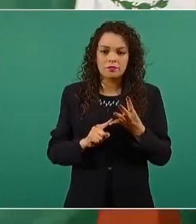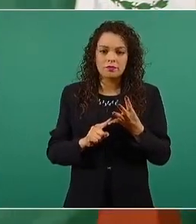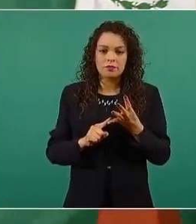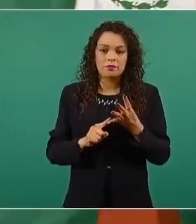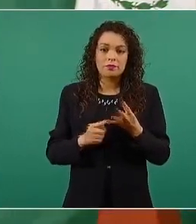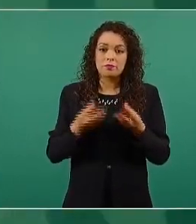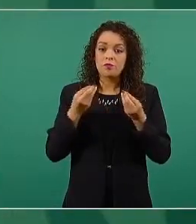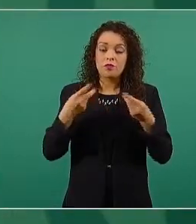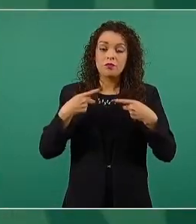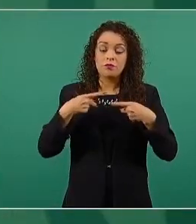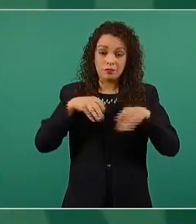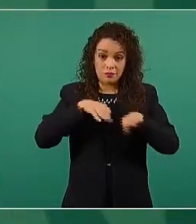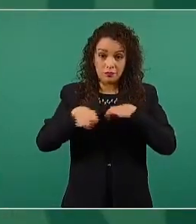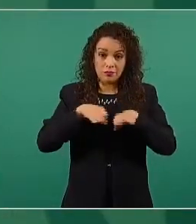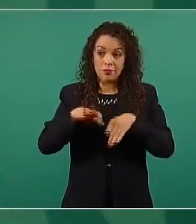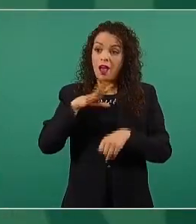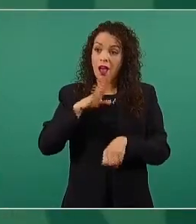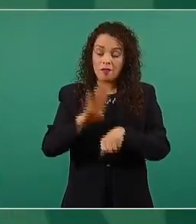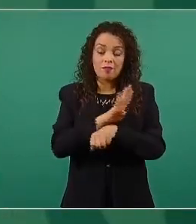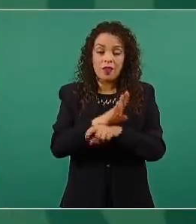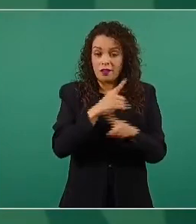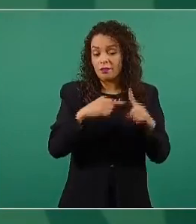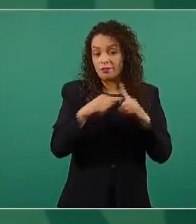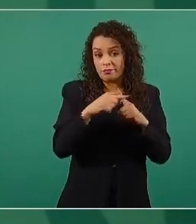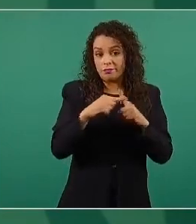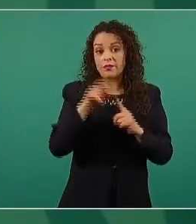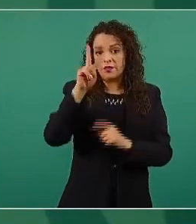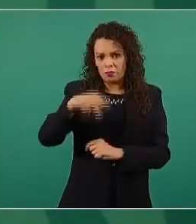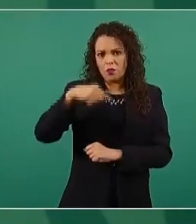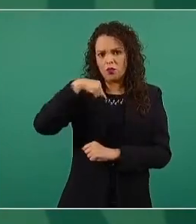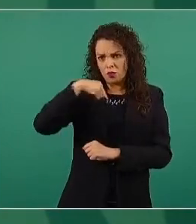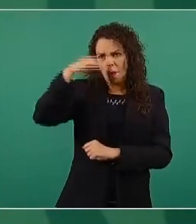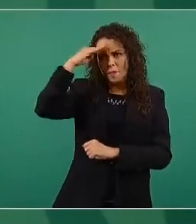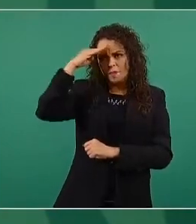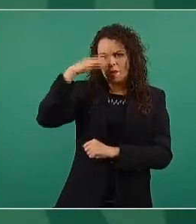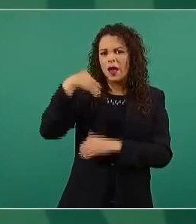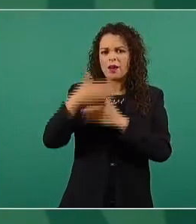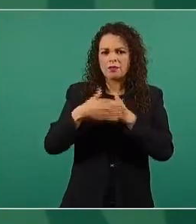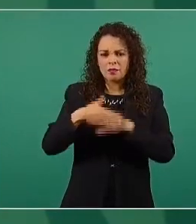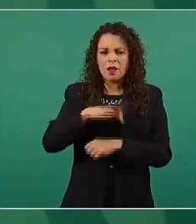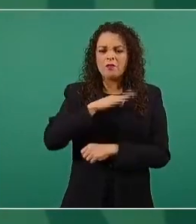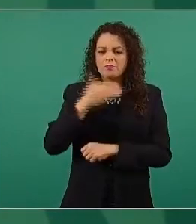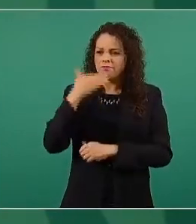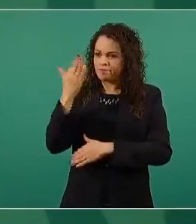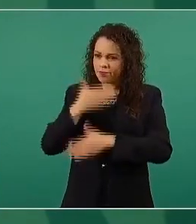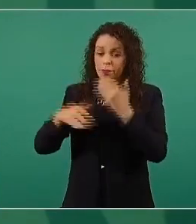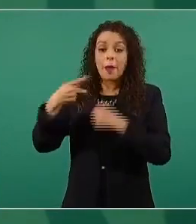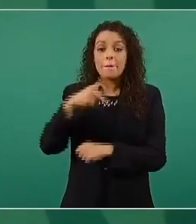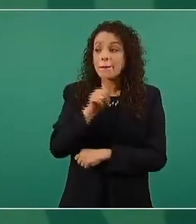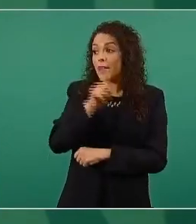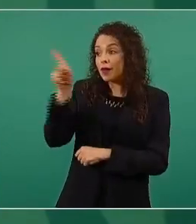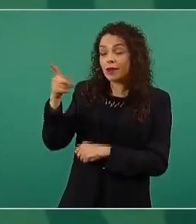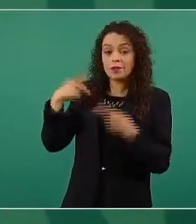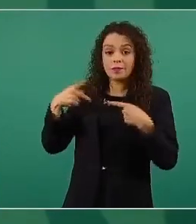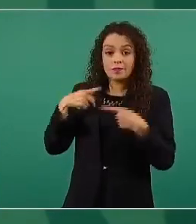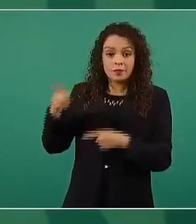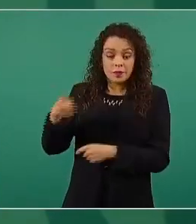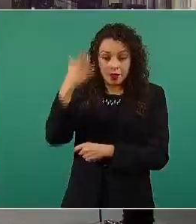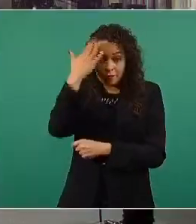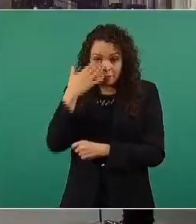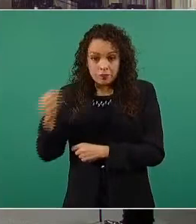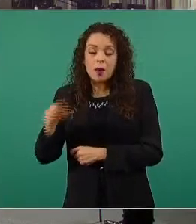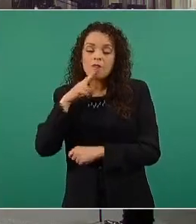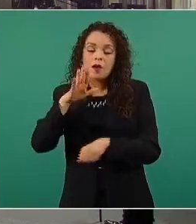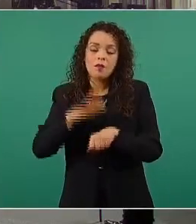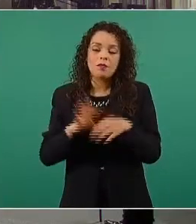muchísimos trabajadores. Entonces yo estoy optimista, pero bueno, que los técnicos les expliquen. Sí. ¿Cómo no, señor presidente?